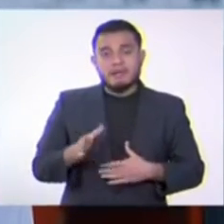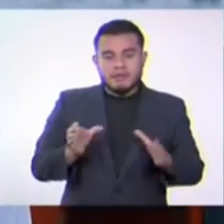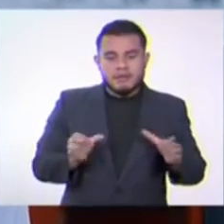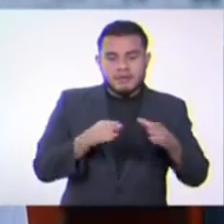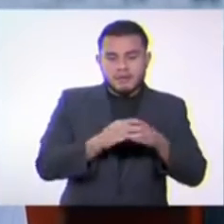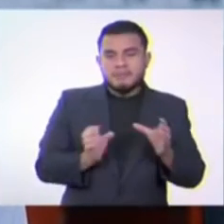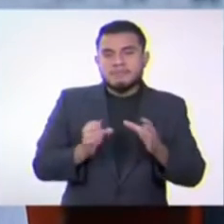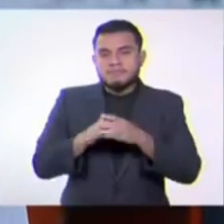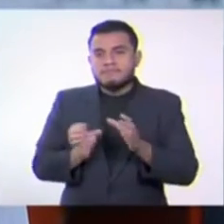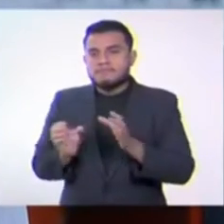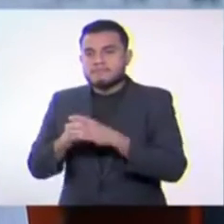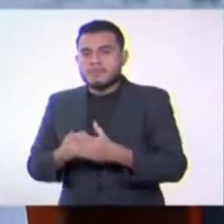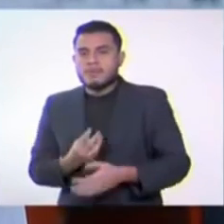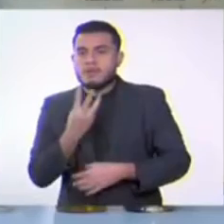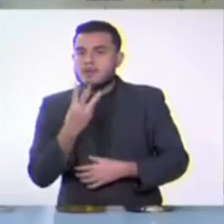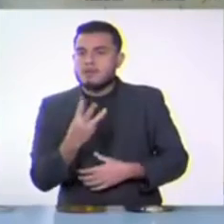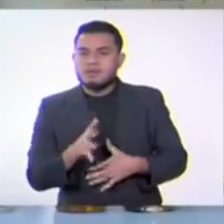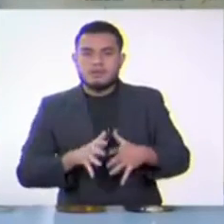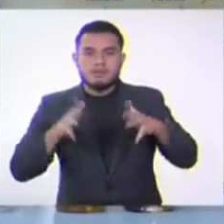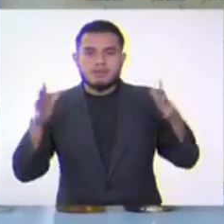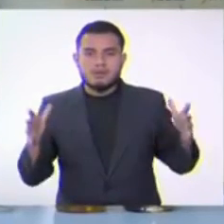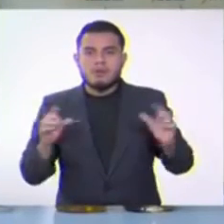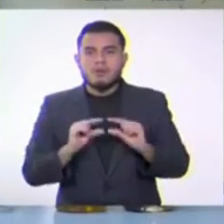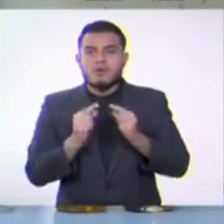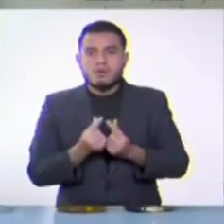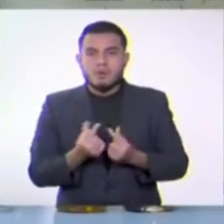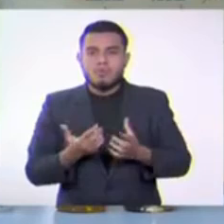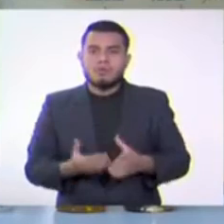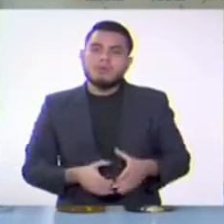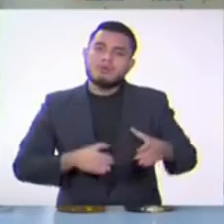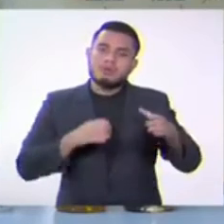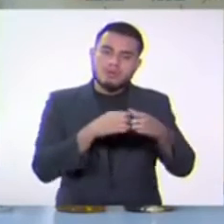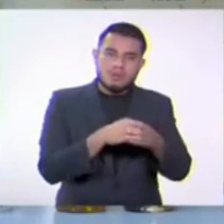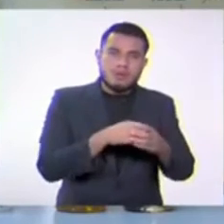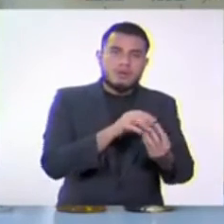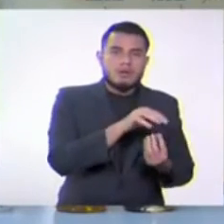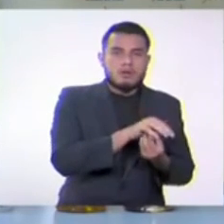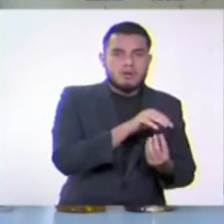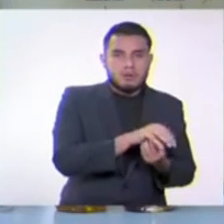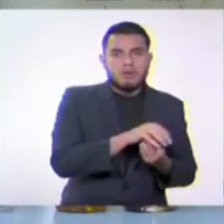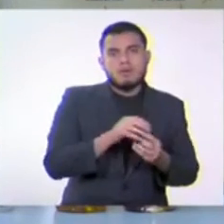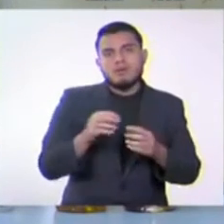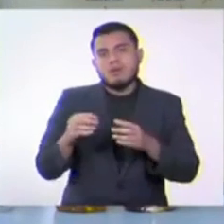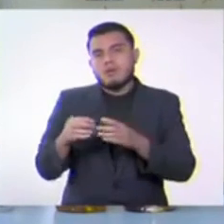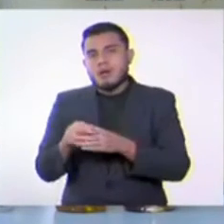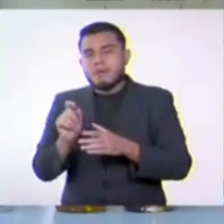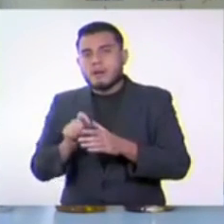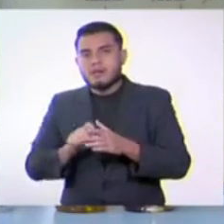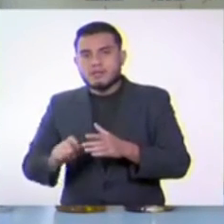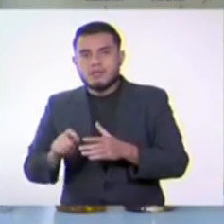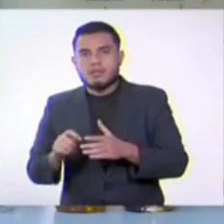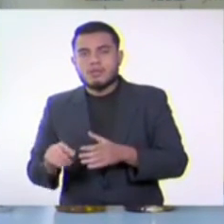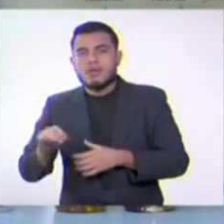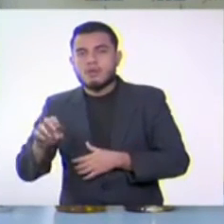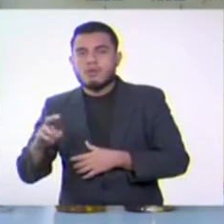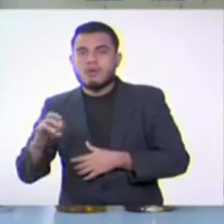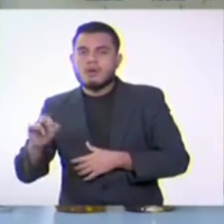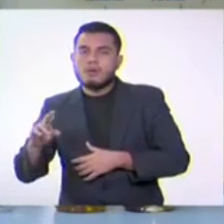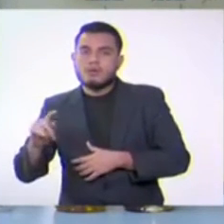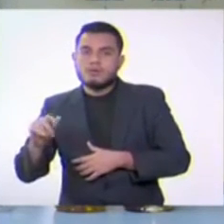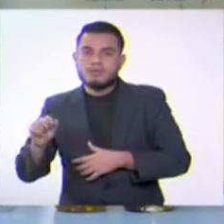solo 3 grandes grupos, que serían las arqueas, las bacterias y los